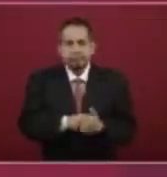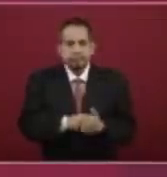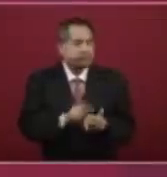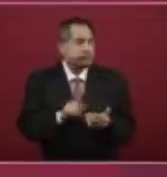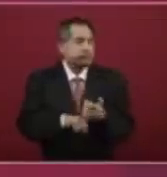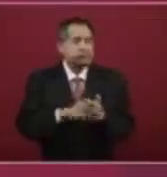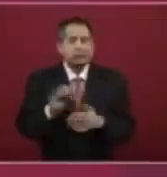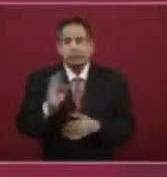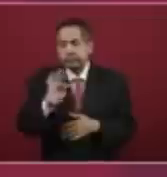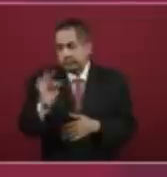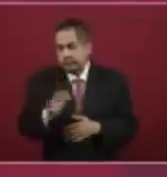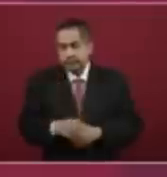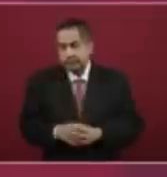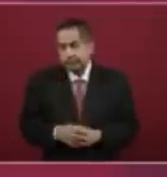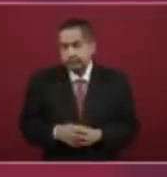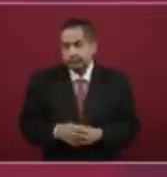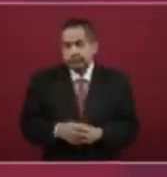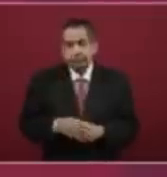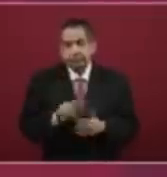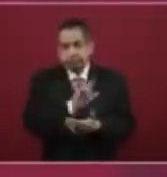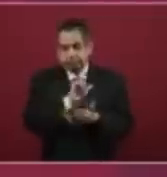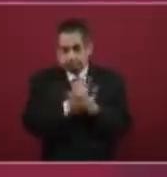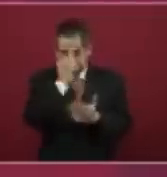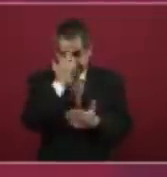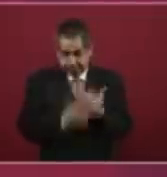posible delito